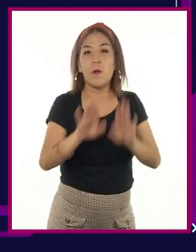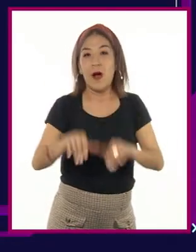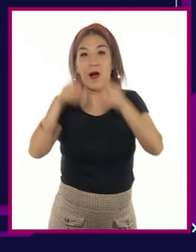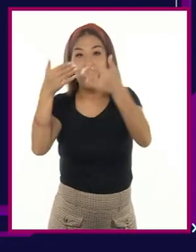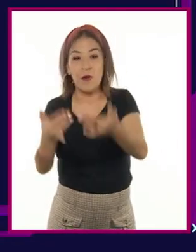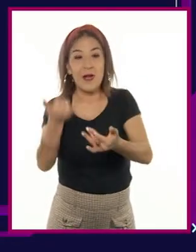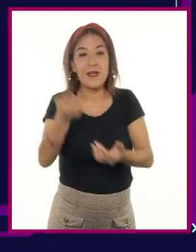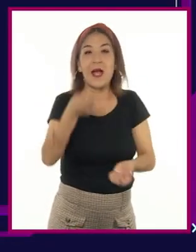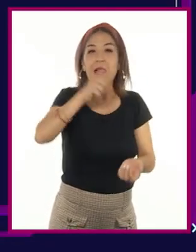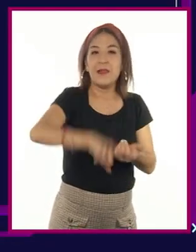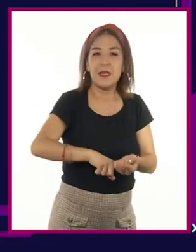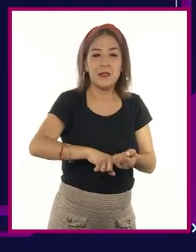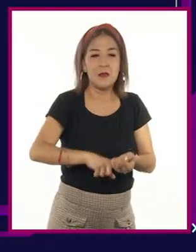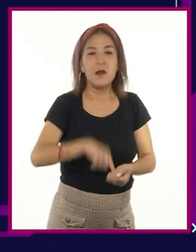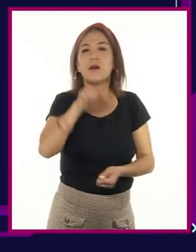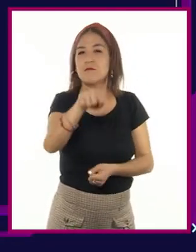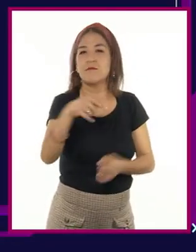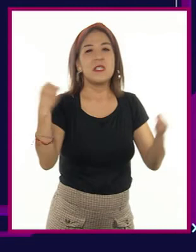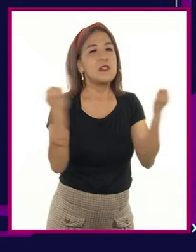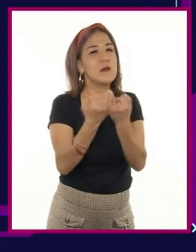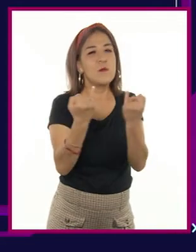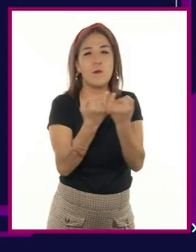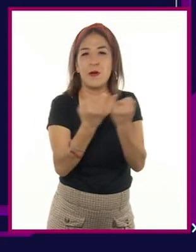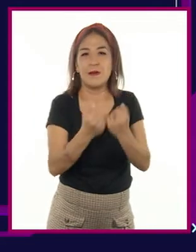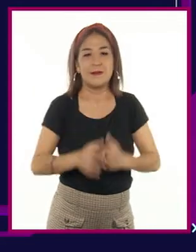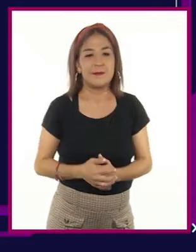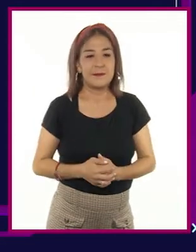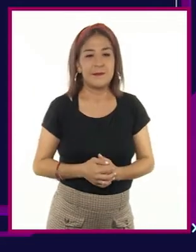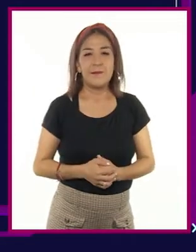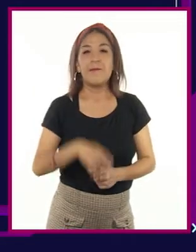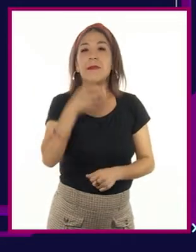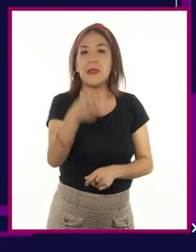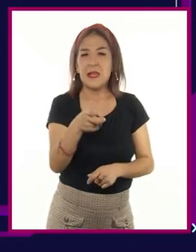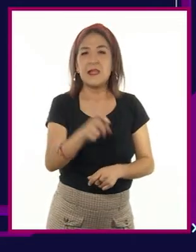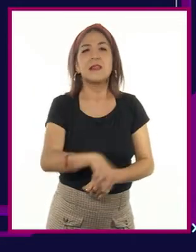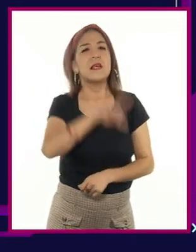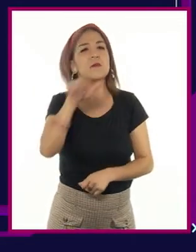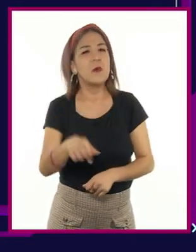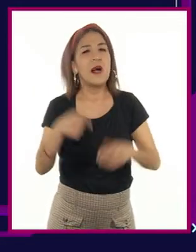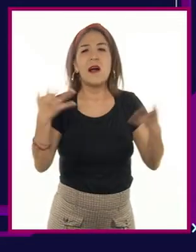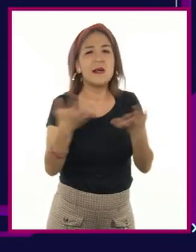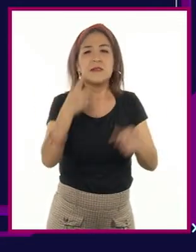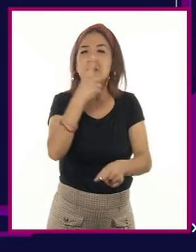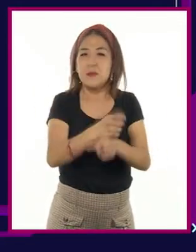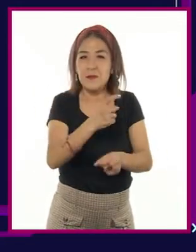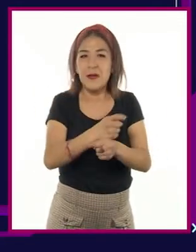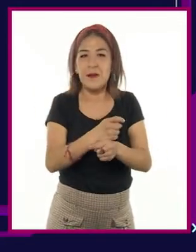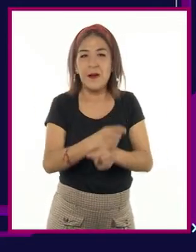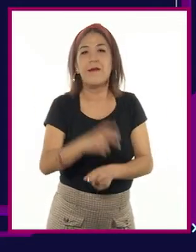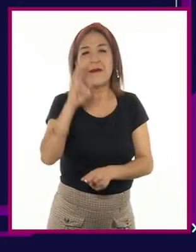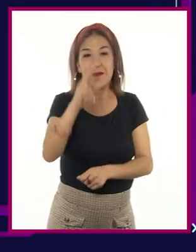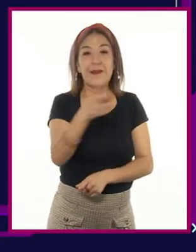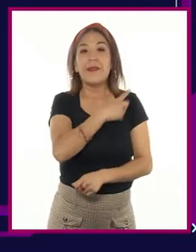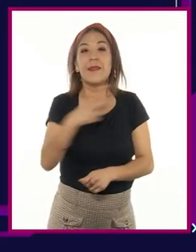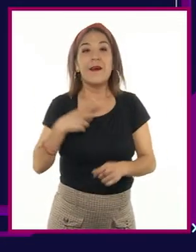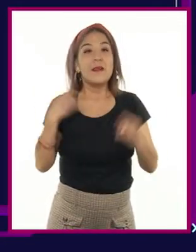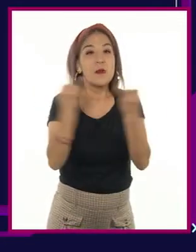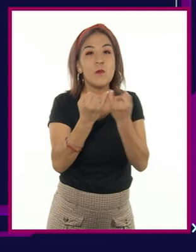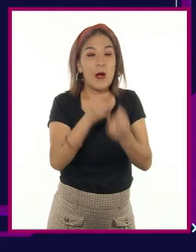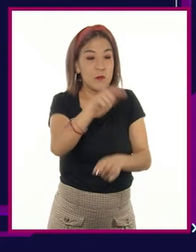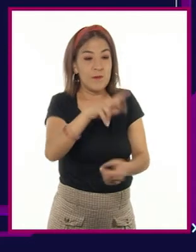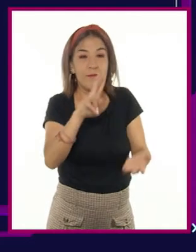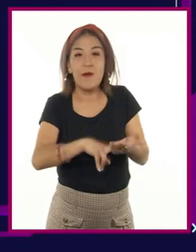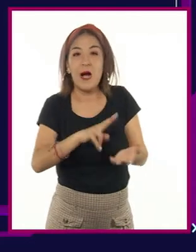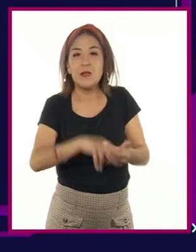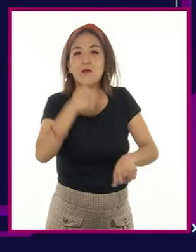por lo tanto son iguales entonces lo primero que se realiza es igualar ambas expresiones